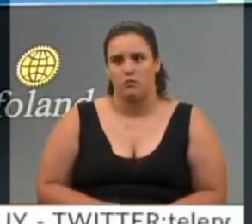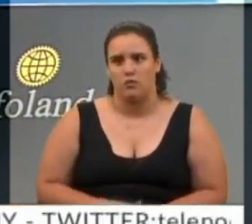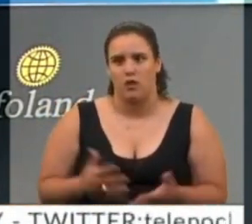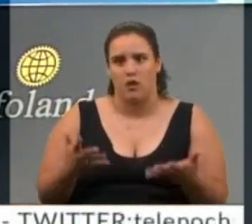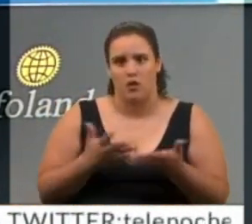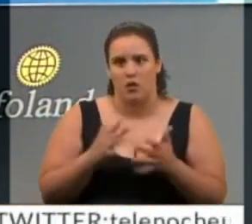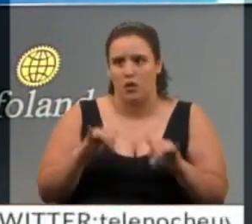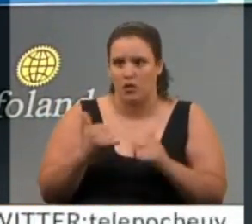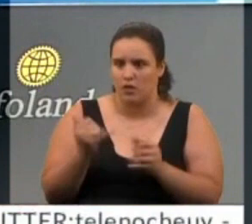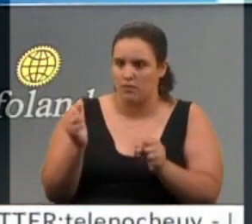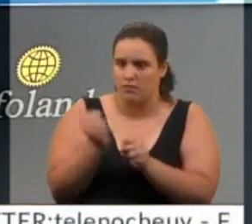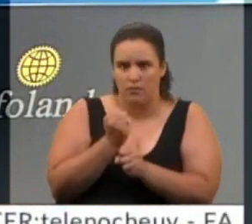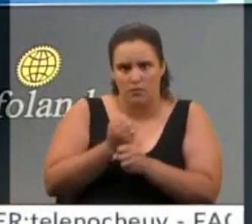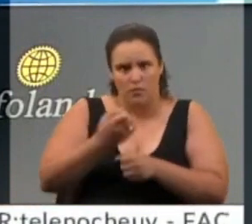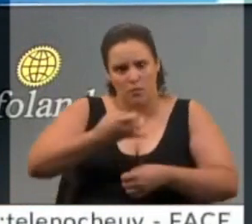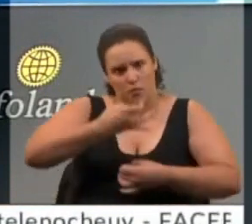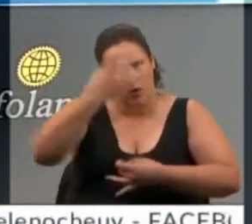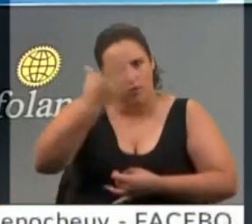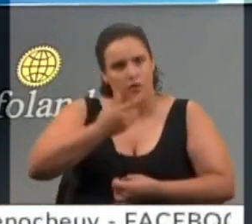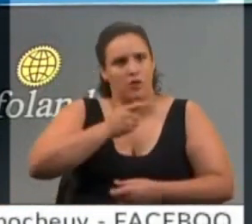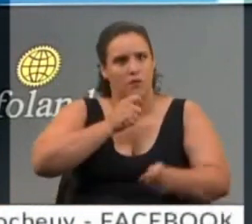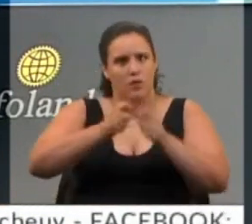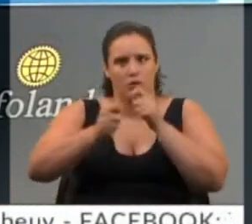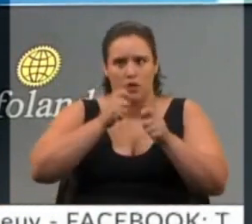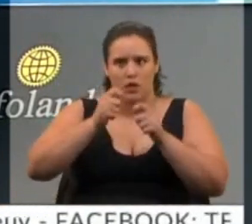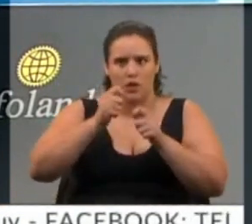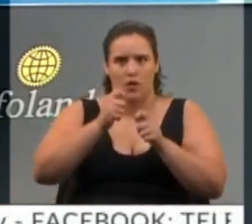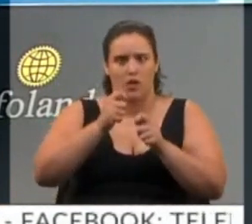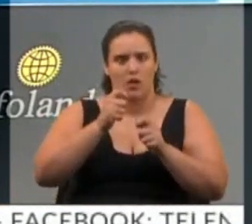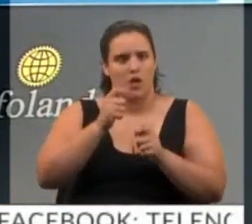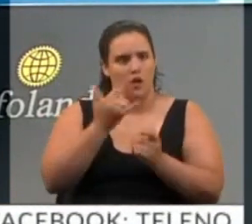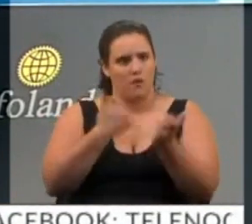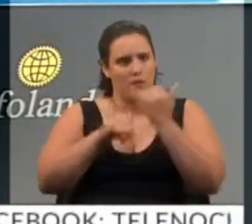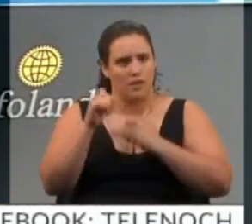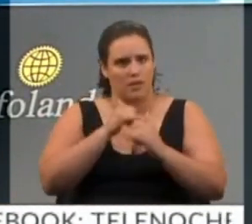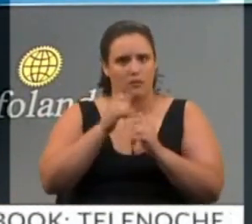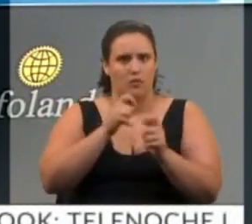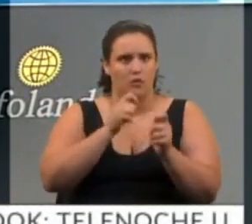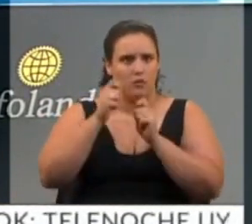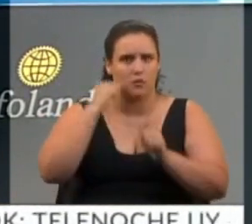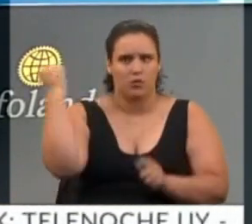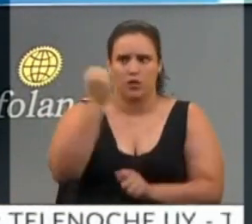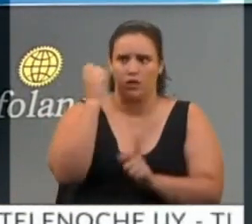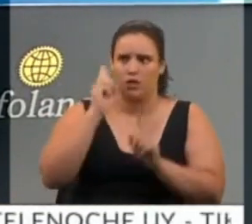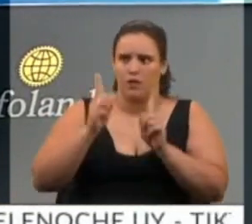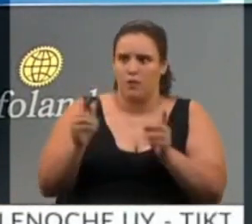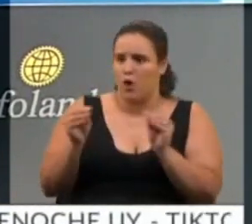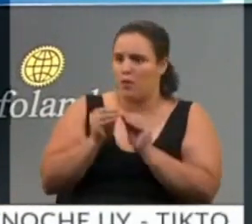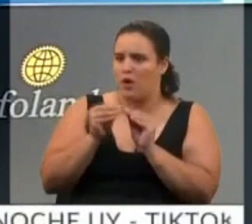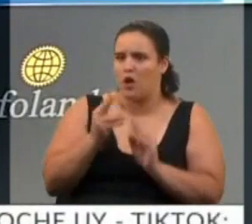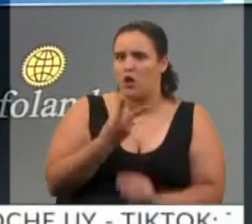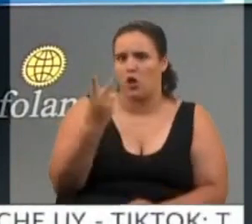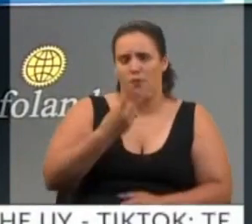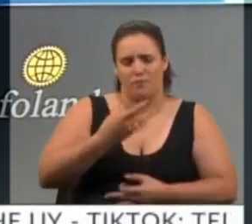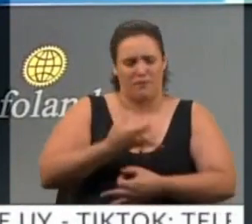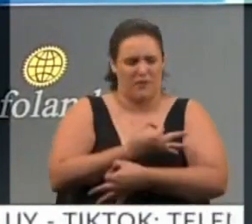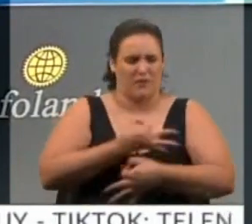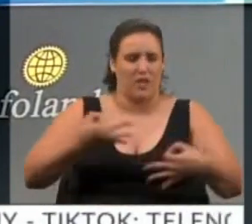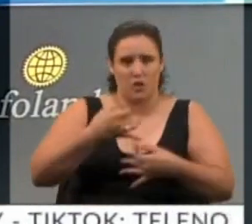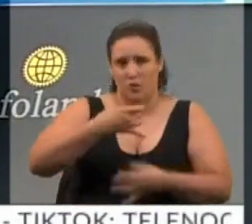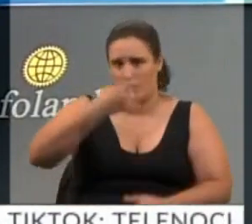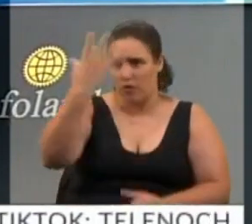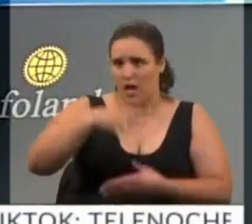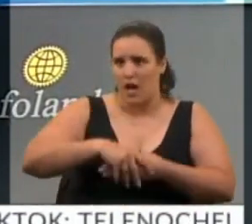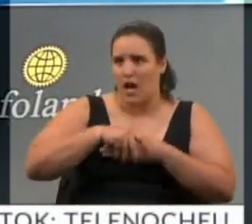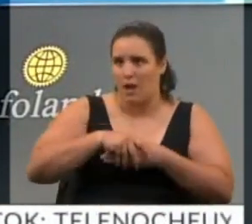aval periodístico y profesional que corresponde a un informativo de esta jerarquía, pero además la compañía de dos excelentes profesionales,